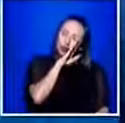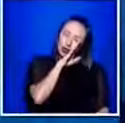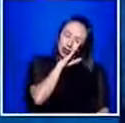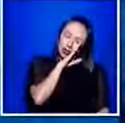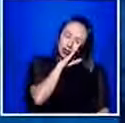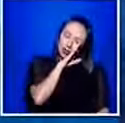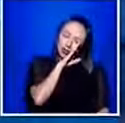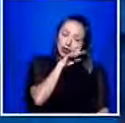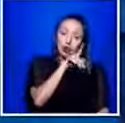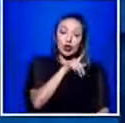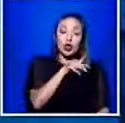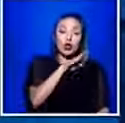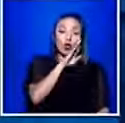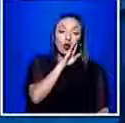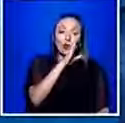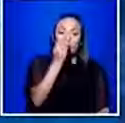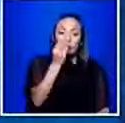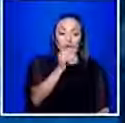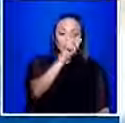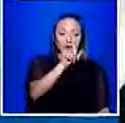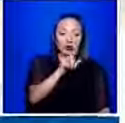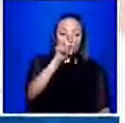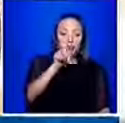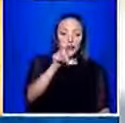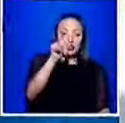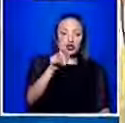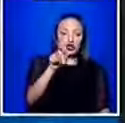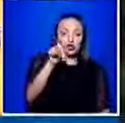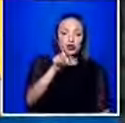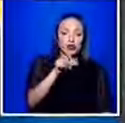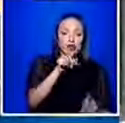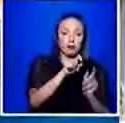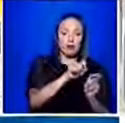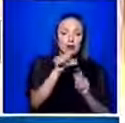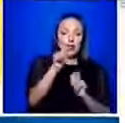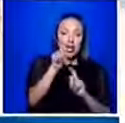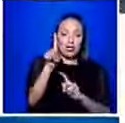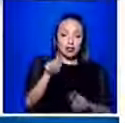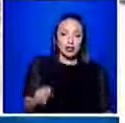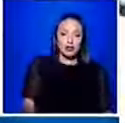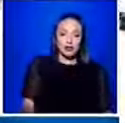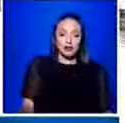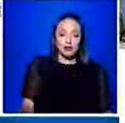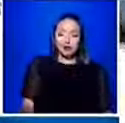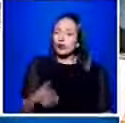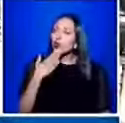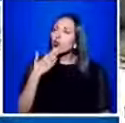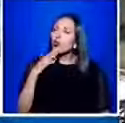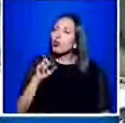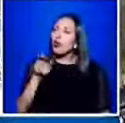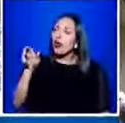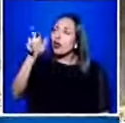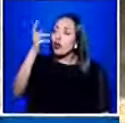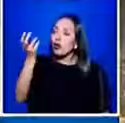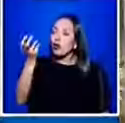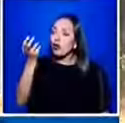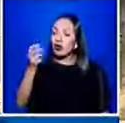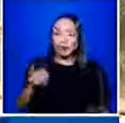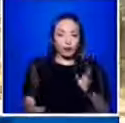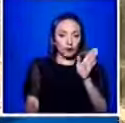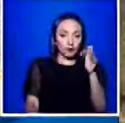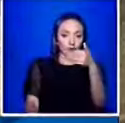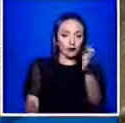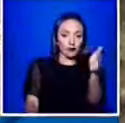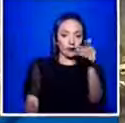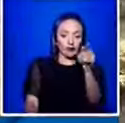se duermen bastante gente inmigrante. Y de ¿por paso, dónde se suben? ¿Por dónde se suben? Por esa parte de ese chaquiñancito